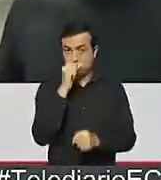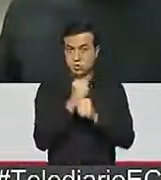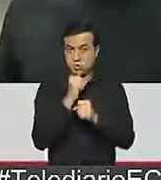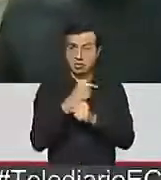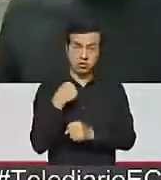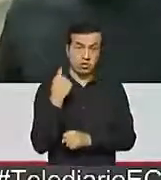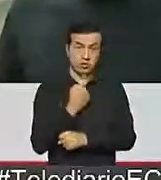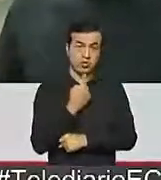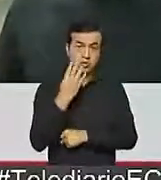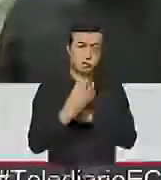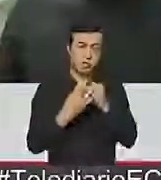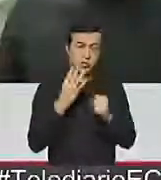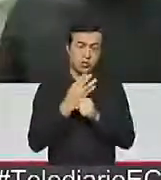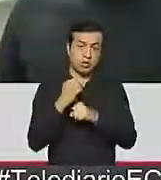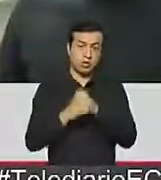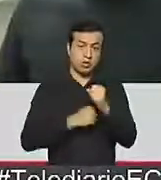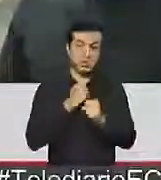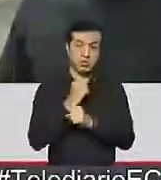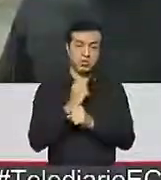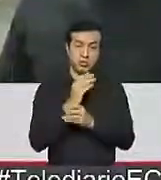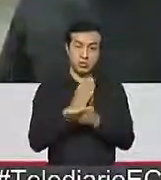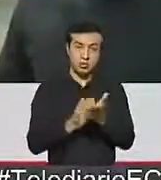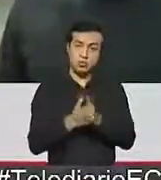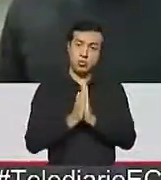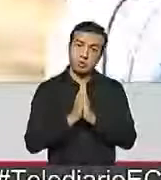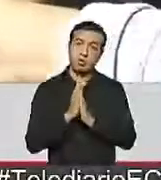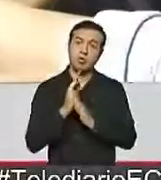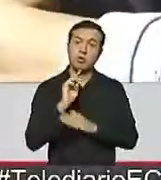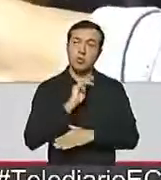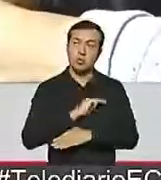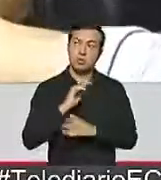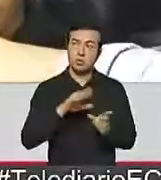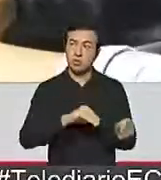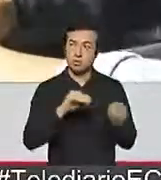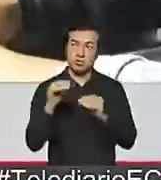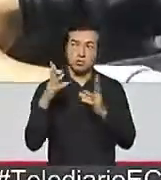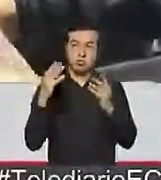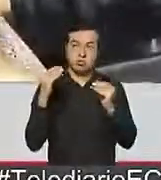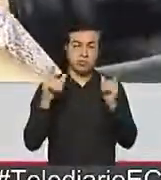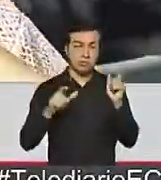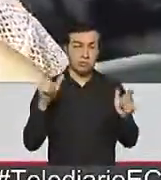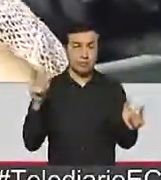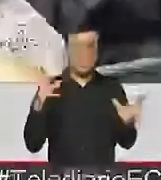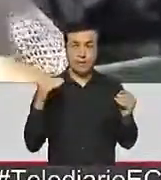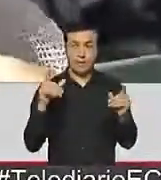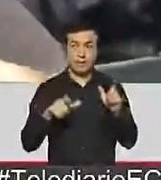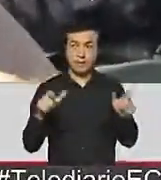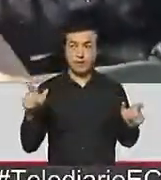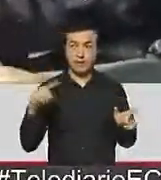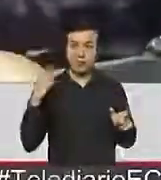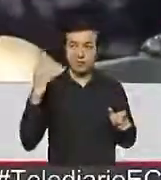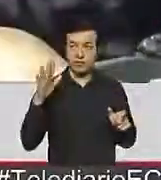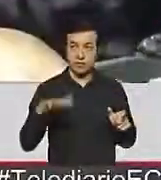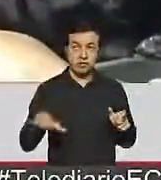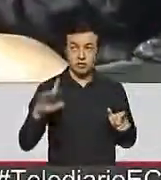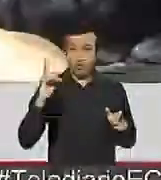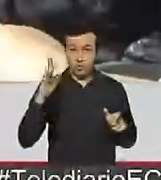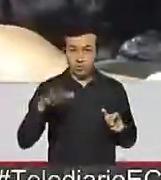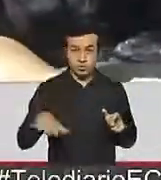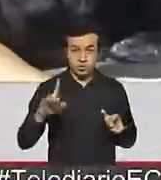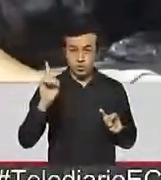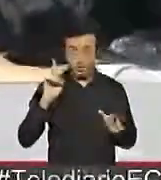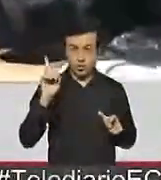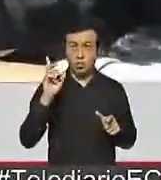llevamos 4 años y medio solicitando al municipio que nos reubiquen. Hay muchas personas, no solamente es aquí, señor.